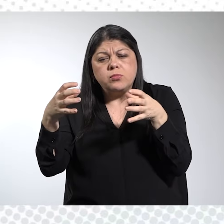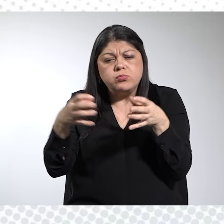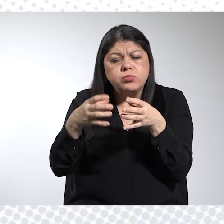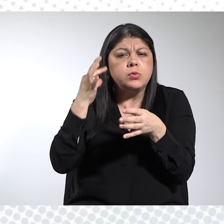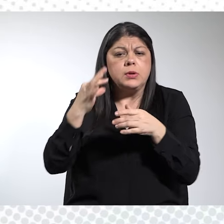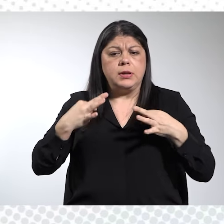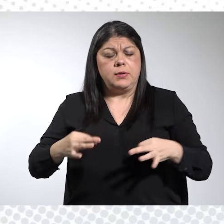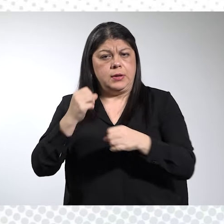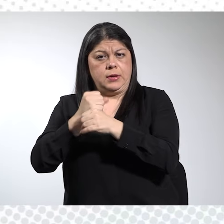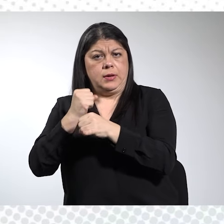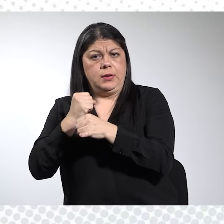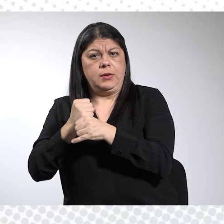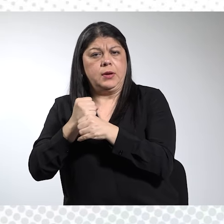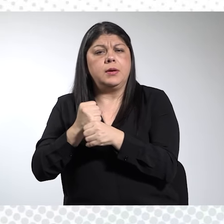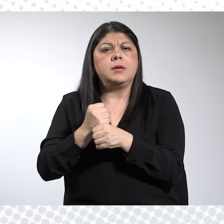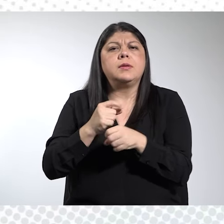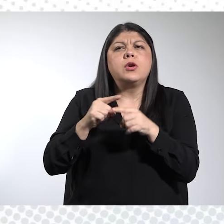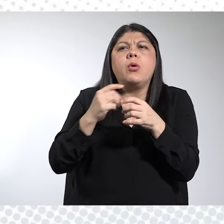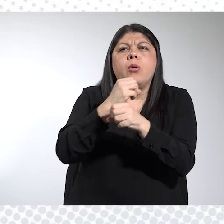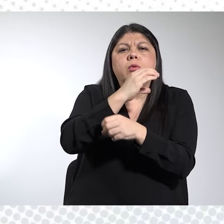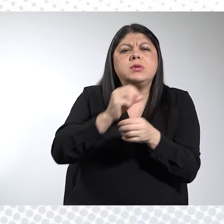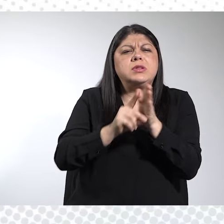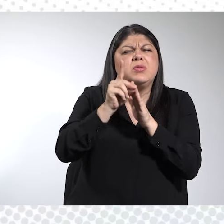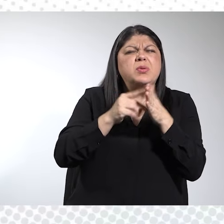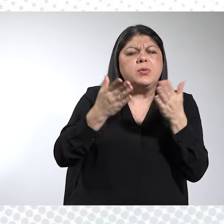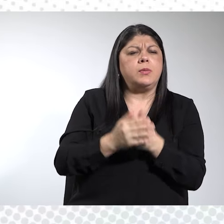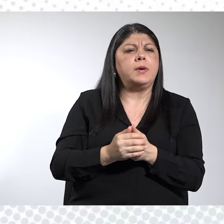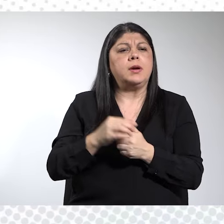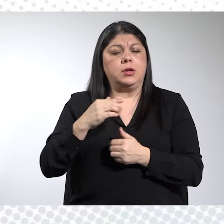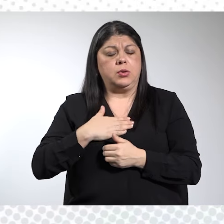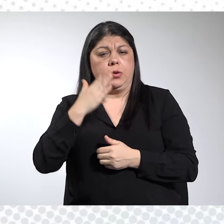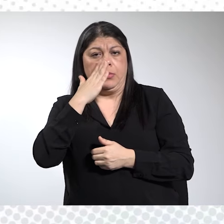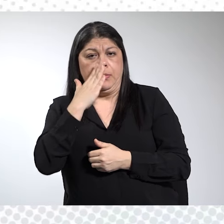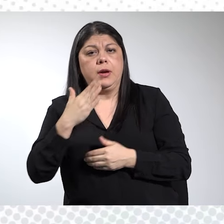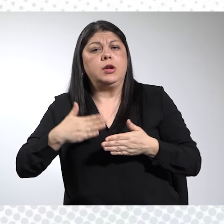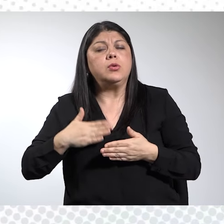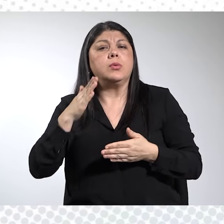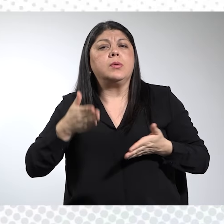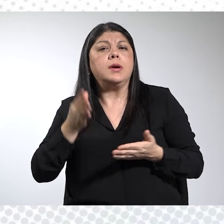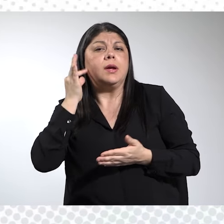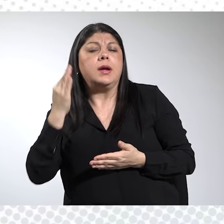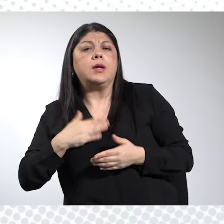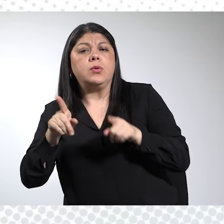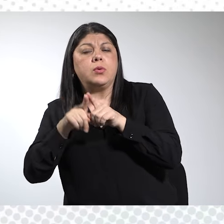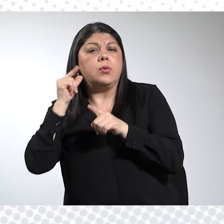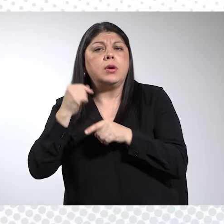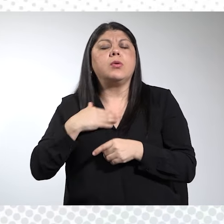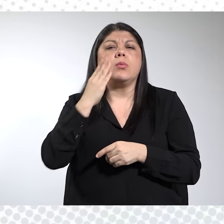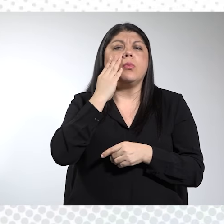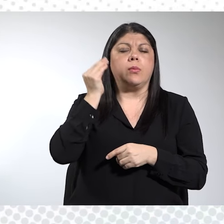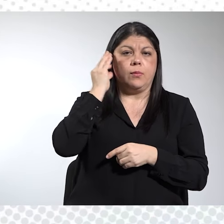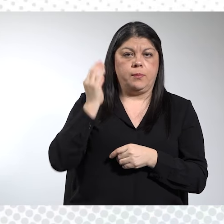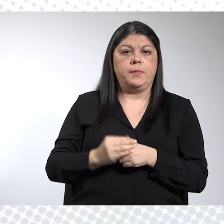la seguridad física y laboral de las mujeres en Costa Rica y cómo desarrollarla? Tengo madre, tengo hija, tengo hermana y